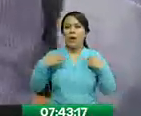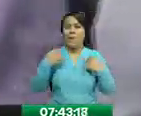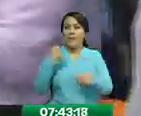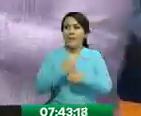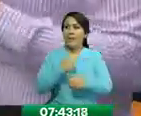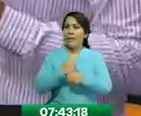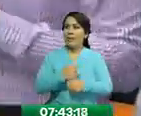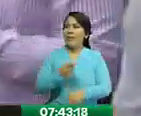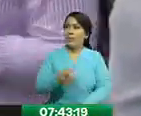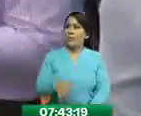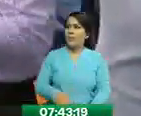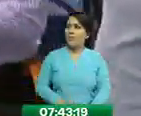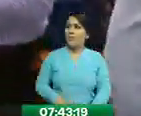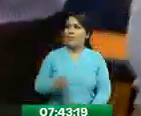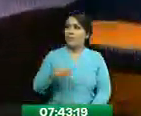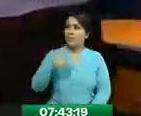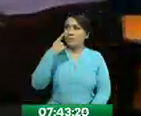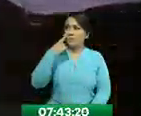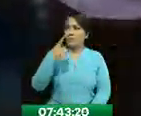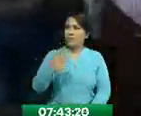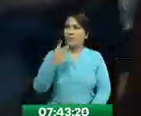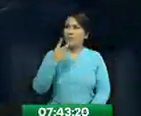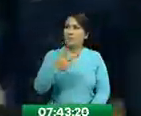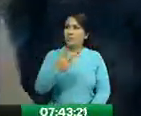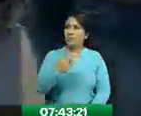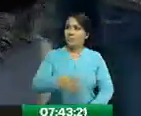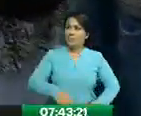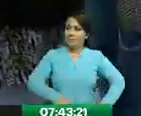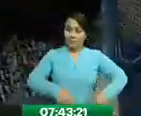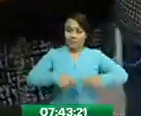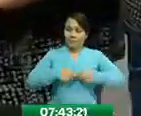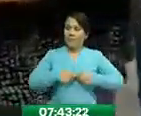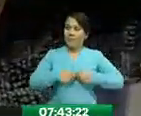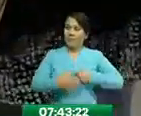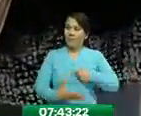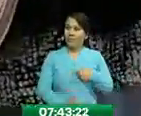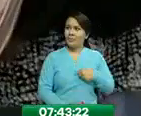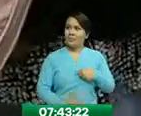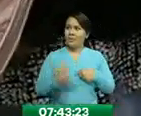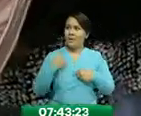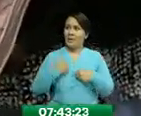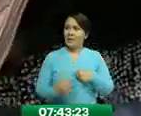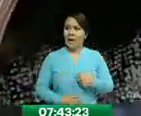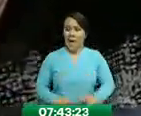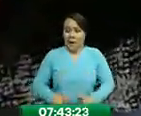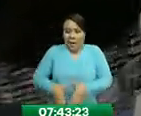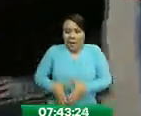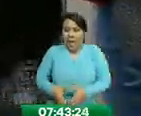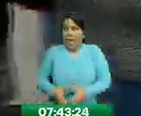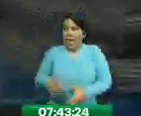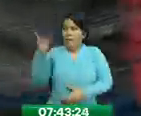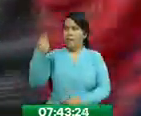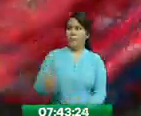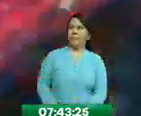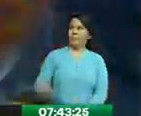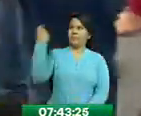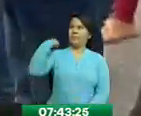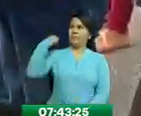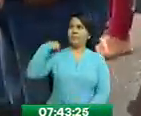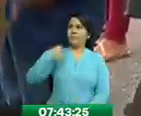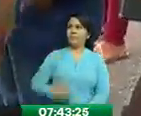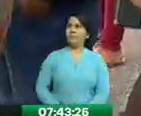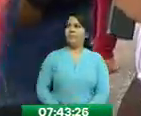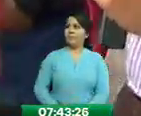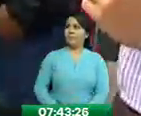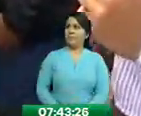ejemplo, miren la señora, Martín, lleva sus dos bolsos, por decirlo así, un bolsito y una cartera adelante. ¿Pero usted lleva atrás la maleta, pues, amigo? No, la